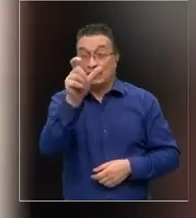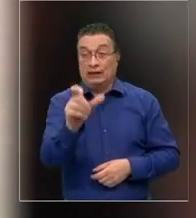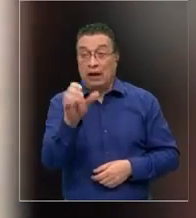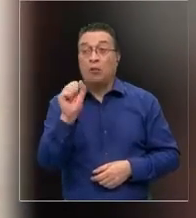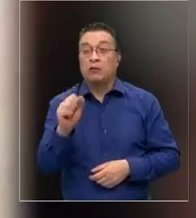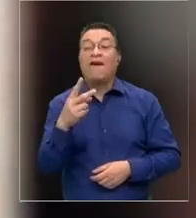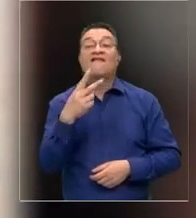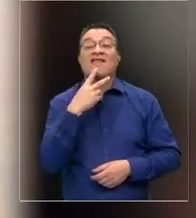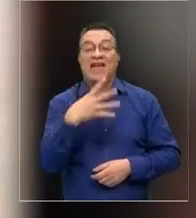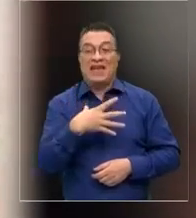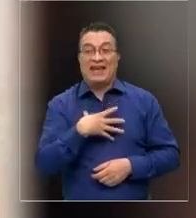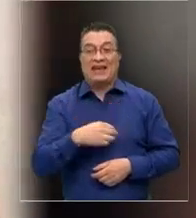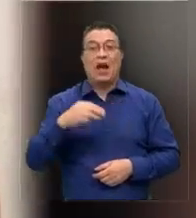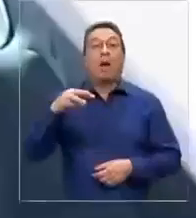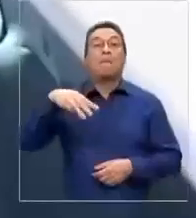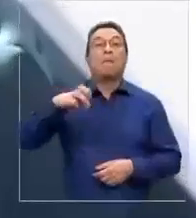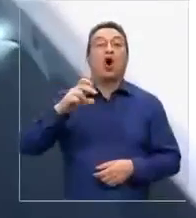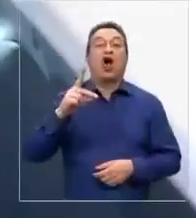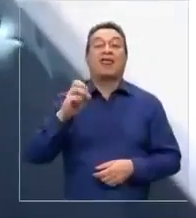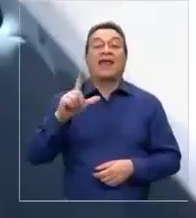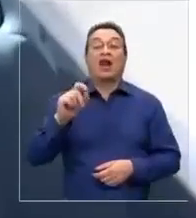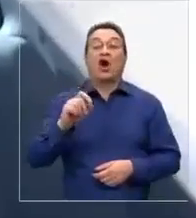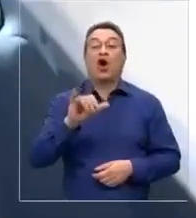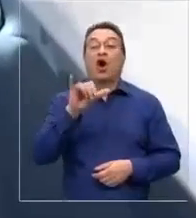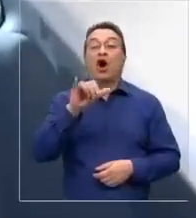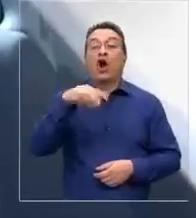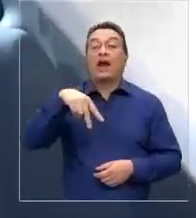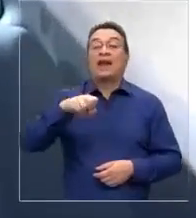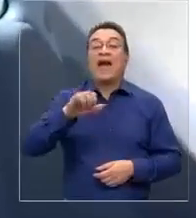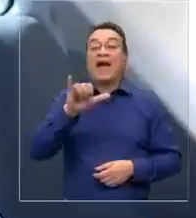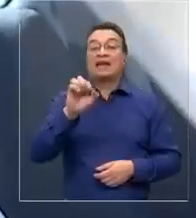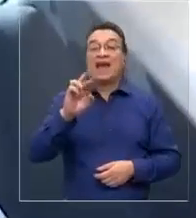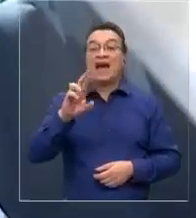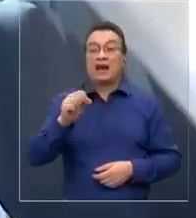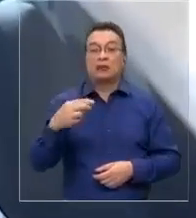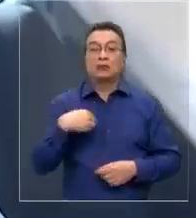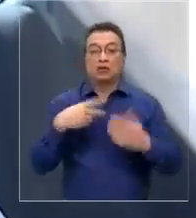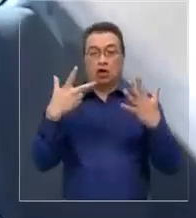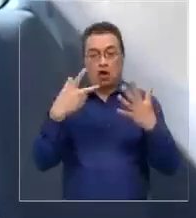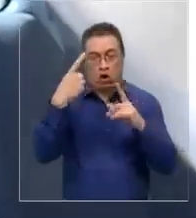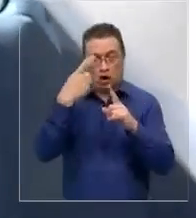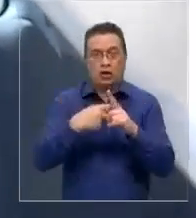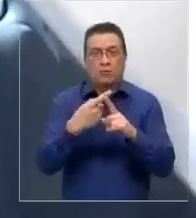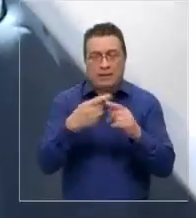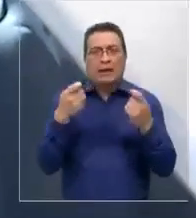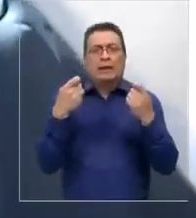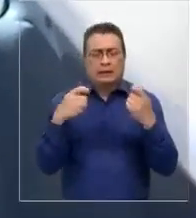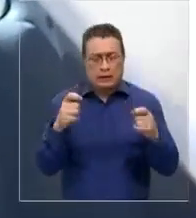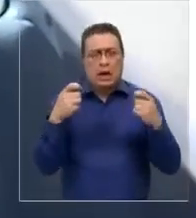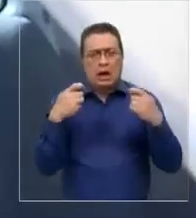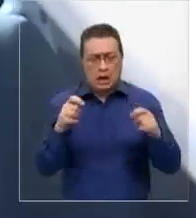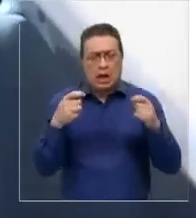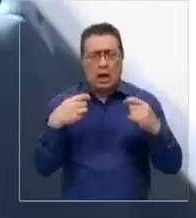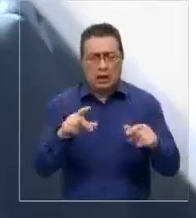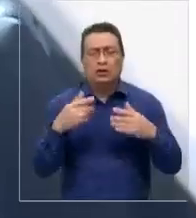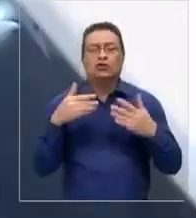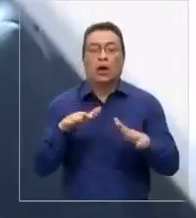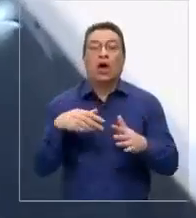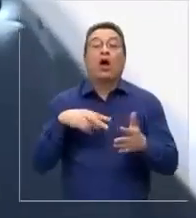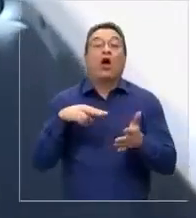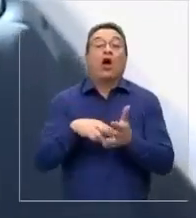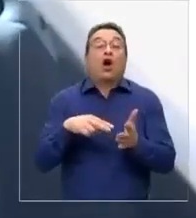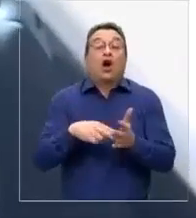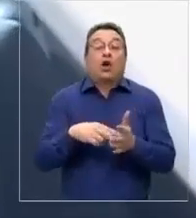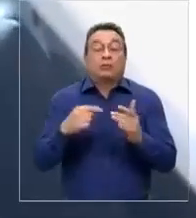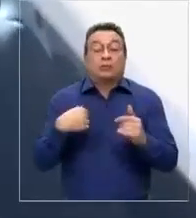vivía su hija, la modelo Nayara. Hace 8 meses que estoy intentando y acá estoy. Y esperamos que, quién sabe,